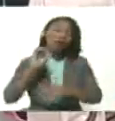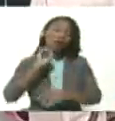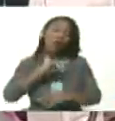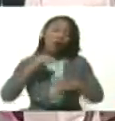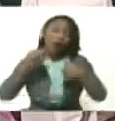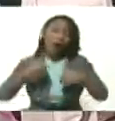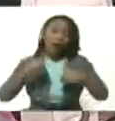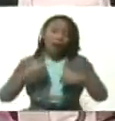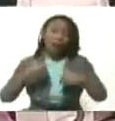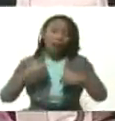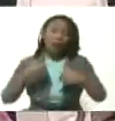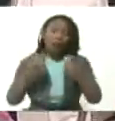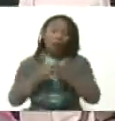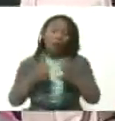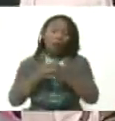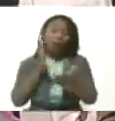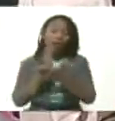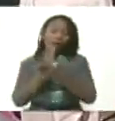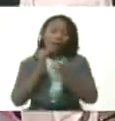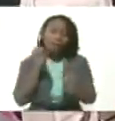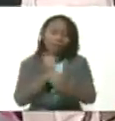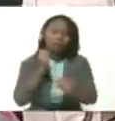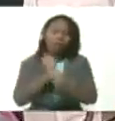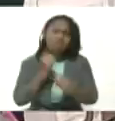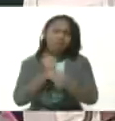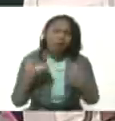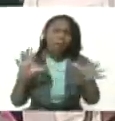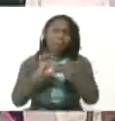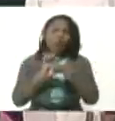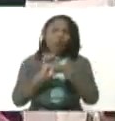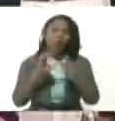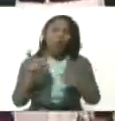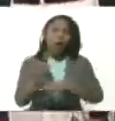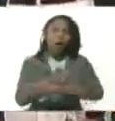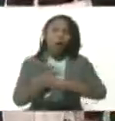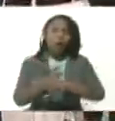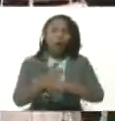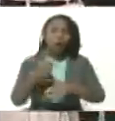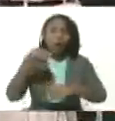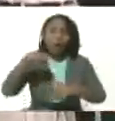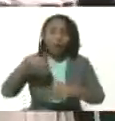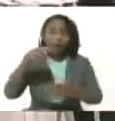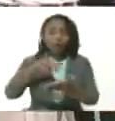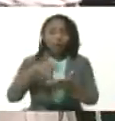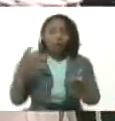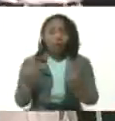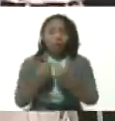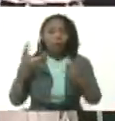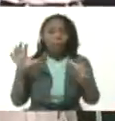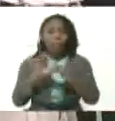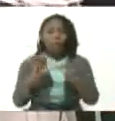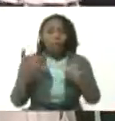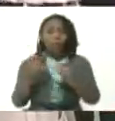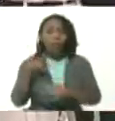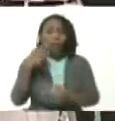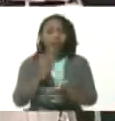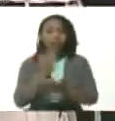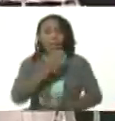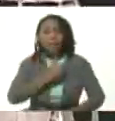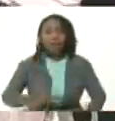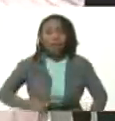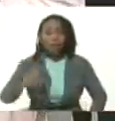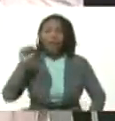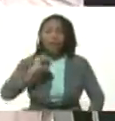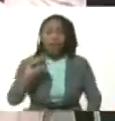siempre ha trabajado en concordancia con los órganos rectores del Estado, esto lo que demuestra efectivamente, presidente, es que si hay